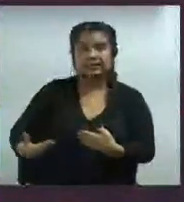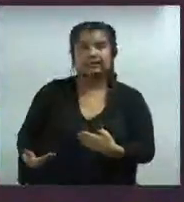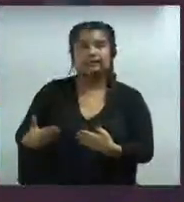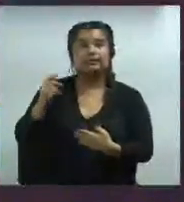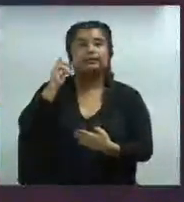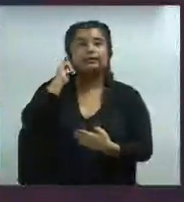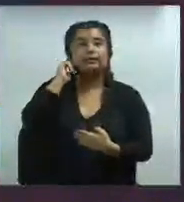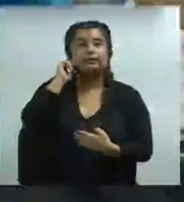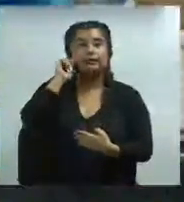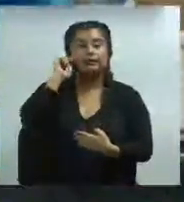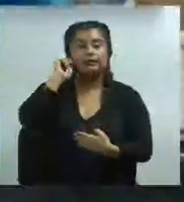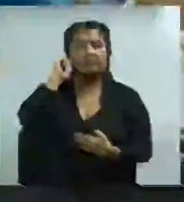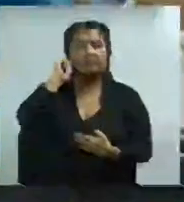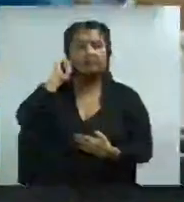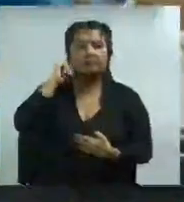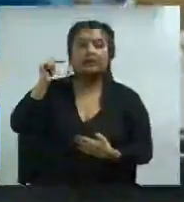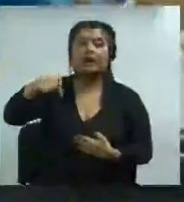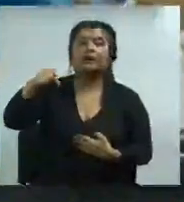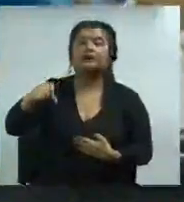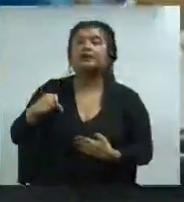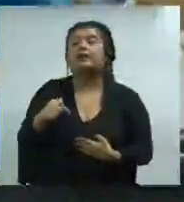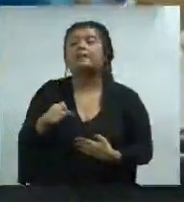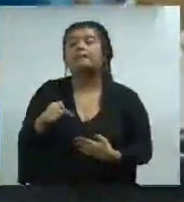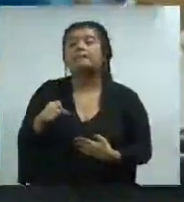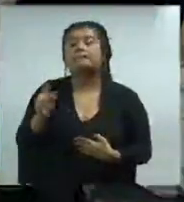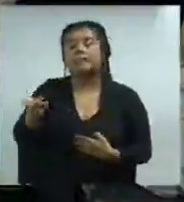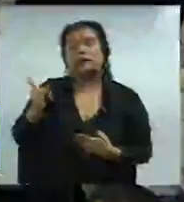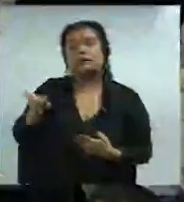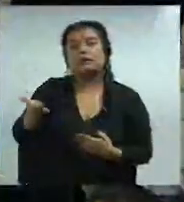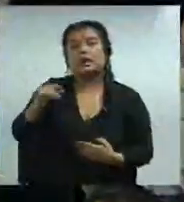Tiene la palabra el diputado Jairo Flores.